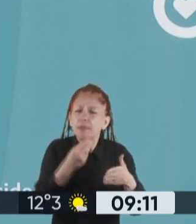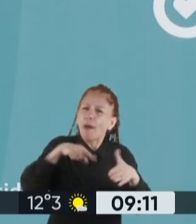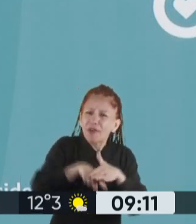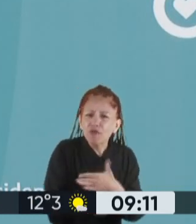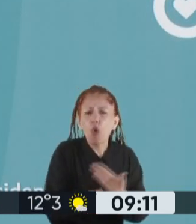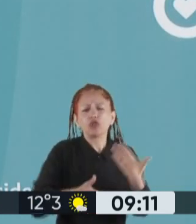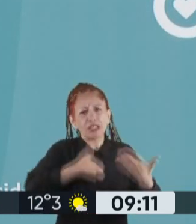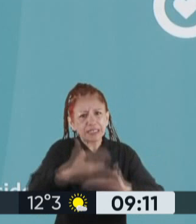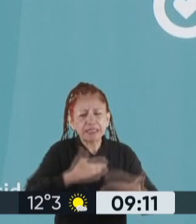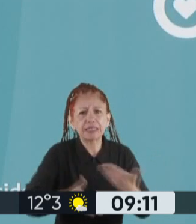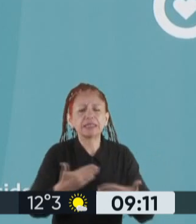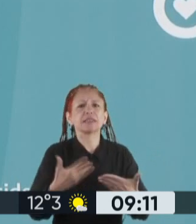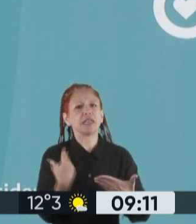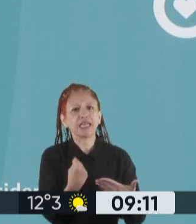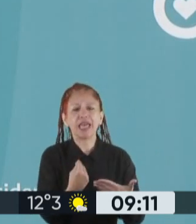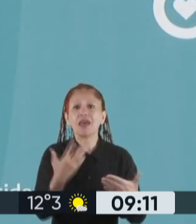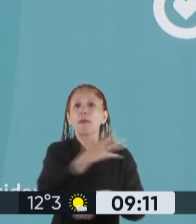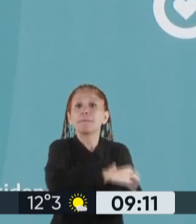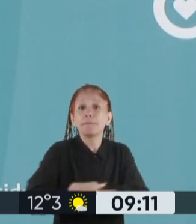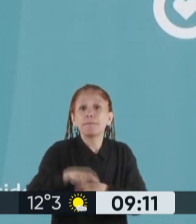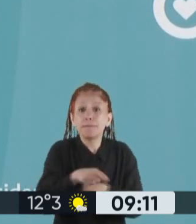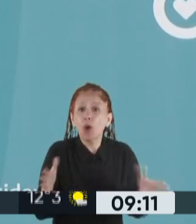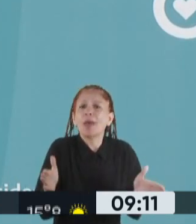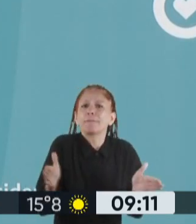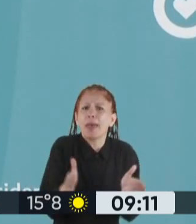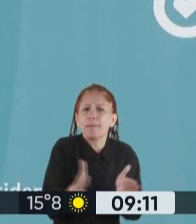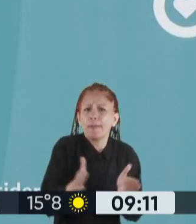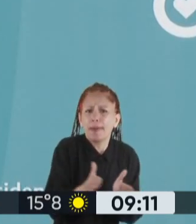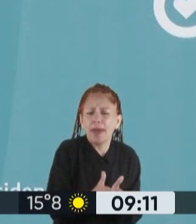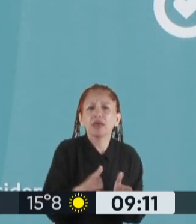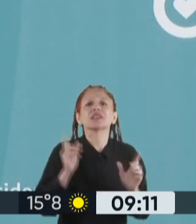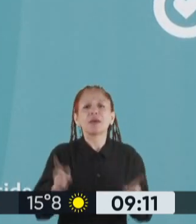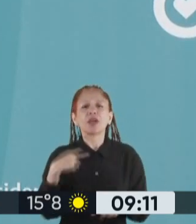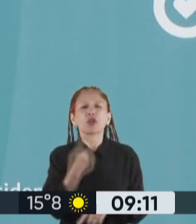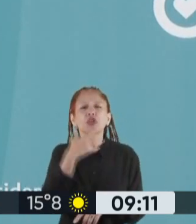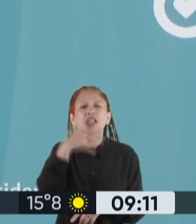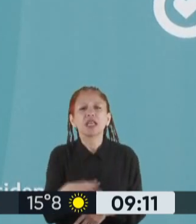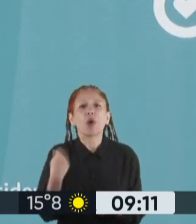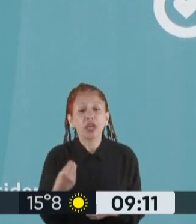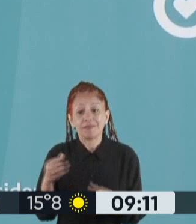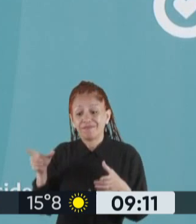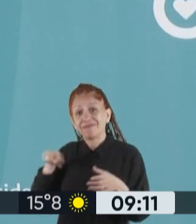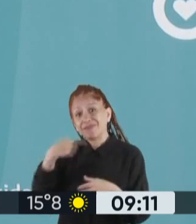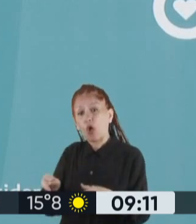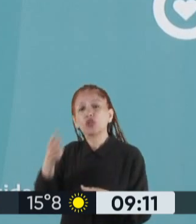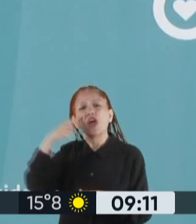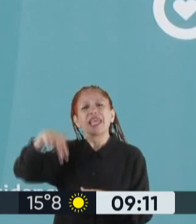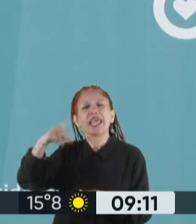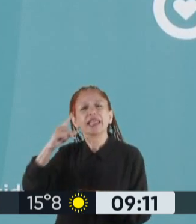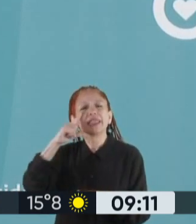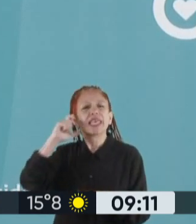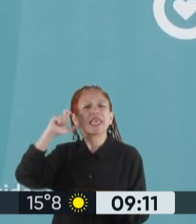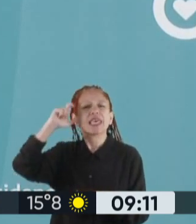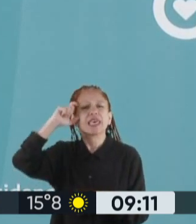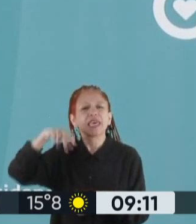se acelere el de poder ir disminuyendo la pobreza, y también entendemos que en la cuestión de la indigencia tiene un impacto muy fuerte